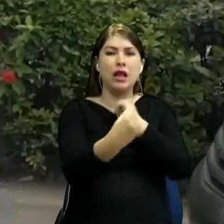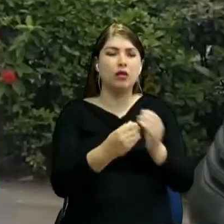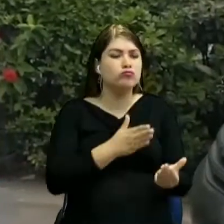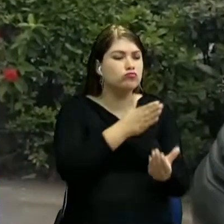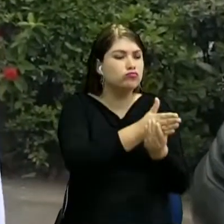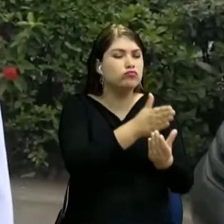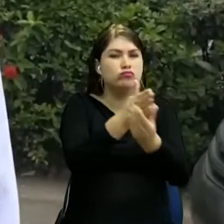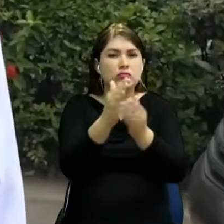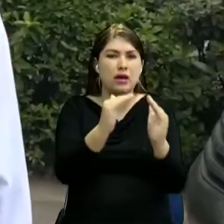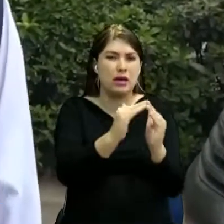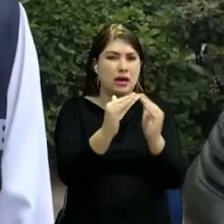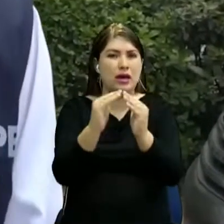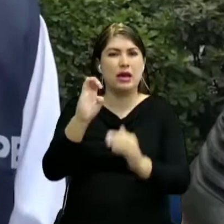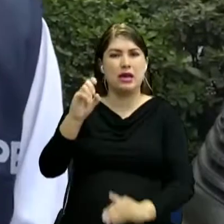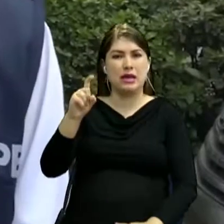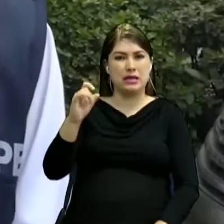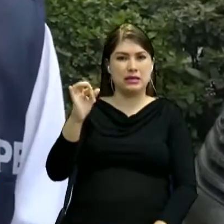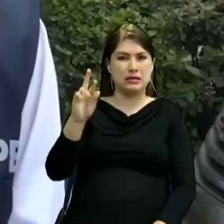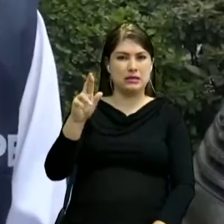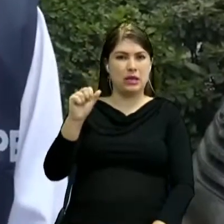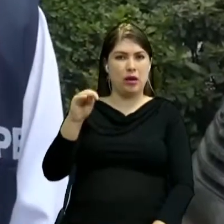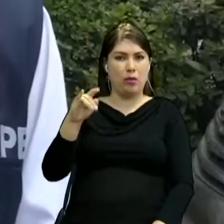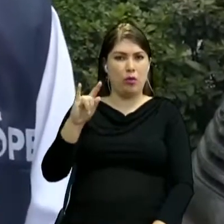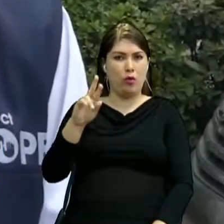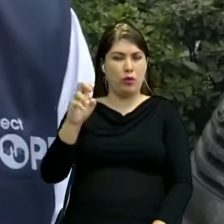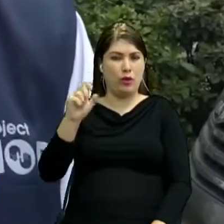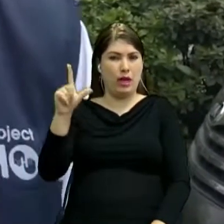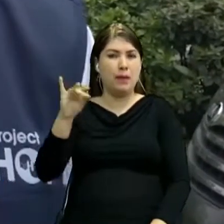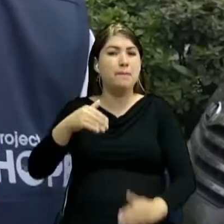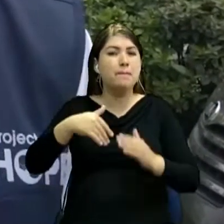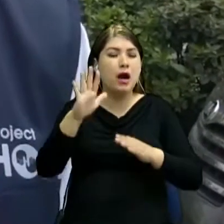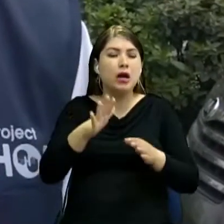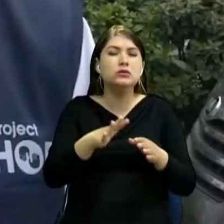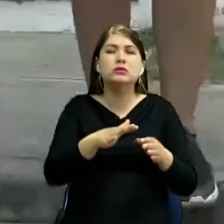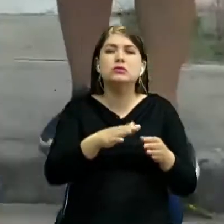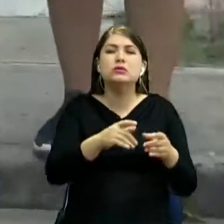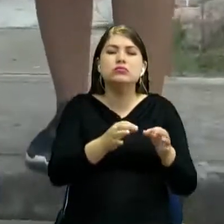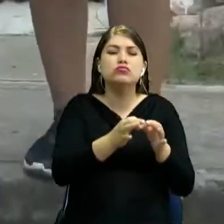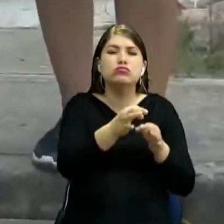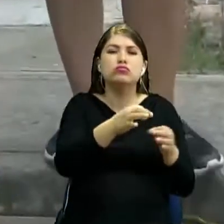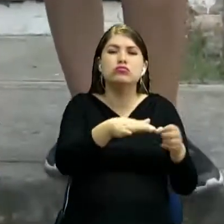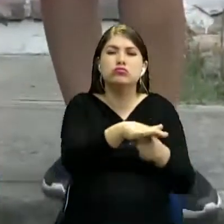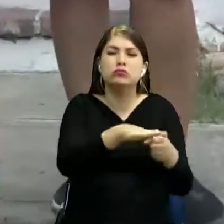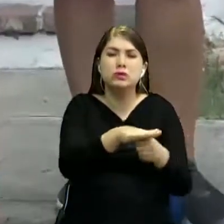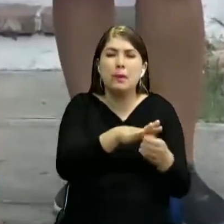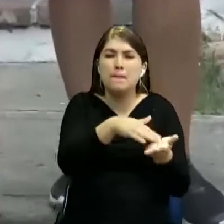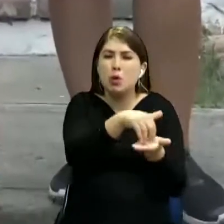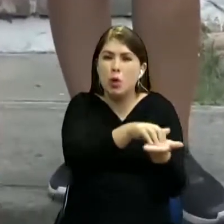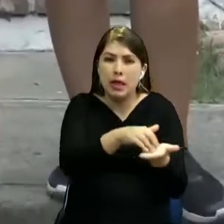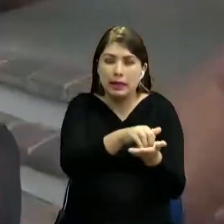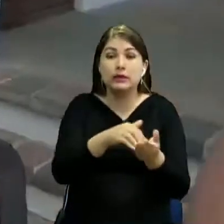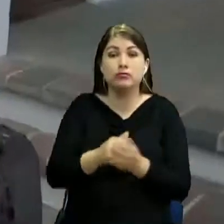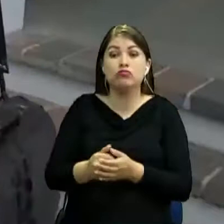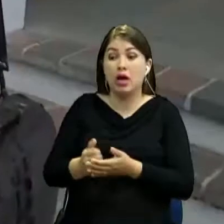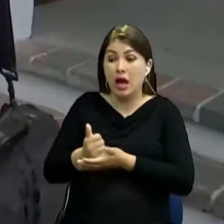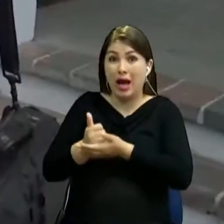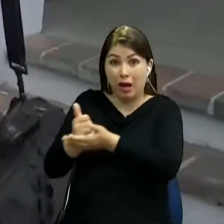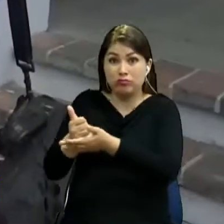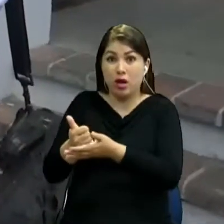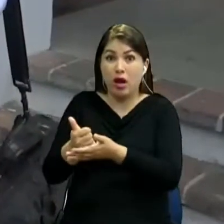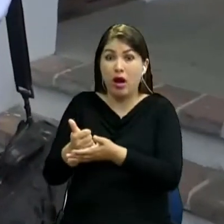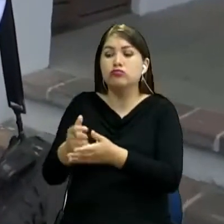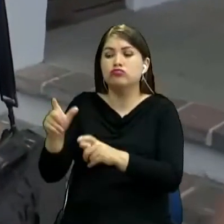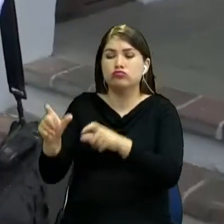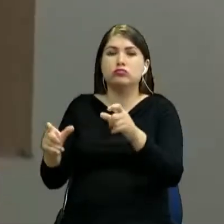personas extramurales en las comunas, sobre todo en las comunas más vulnerables. Por ahora, esta ayuda permitirá proteger